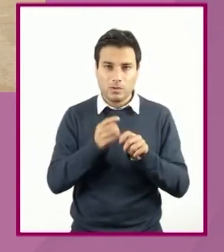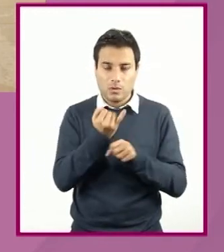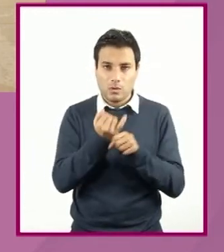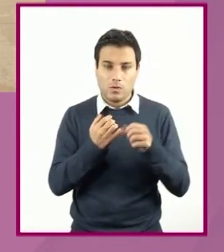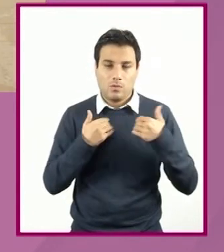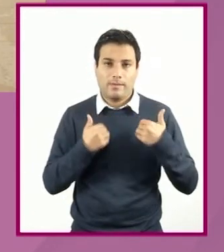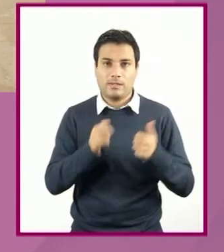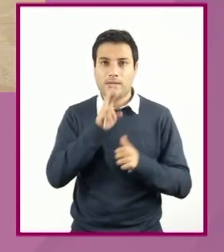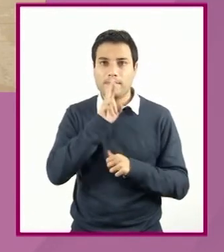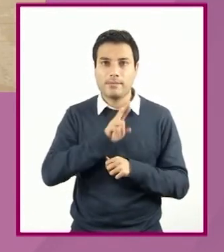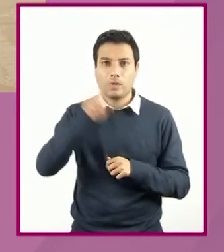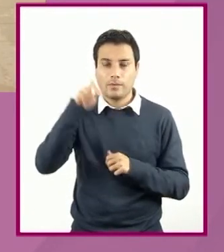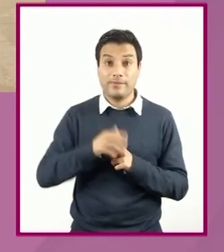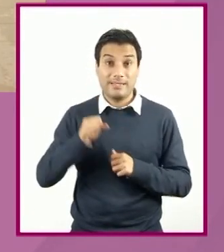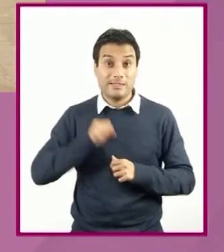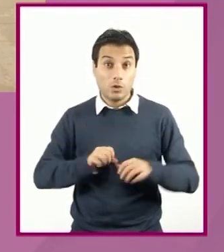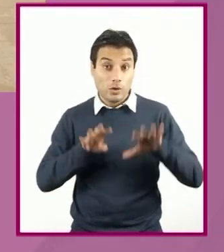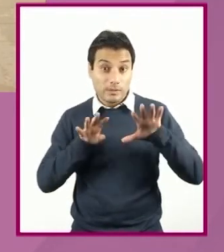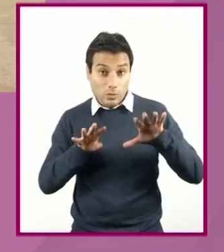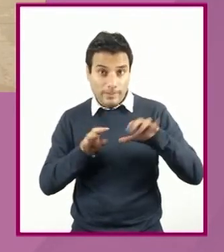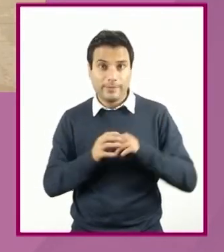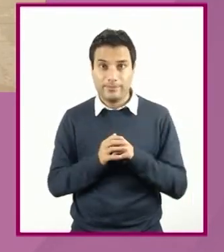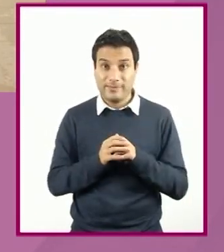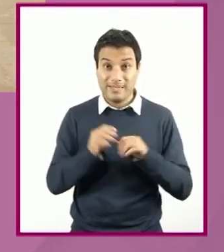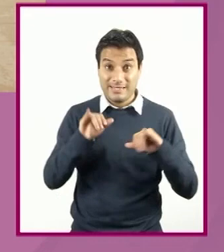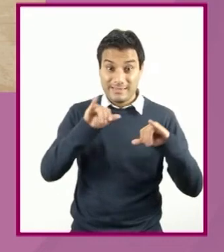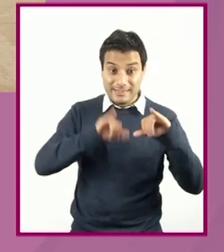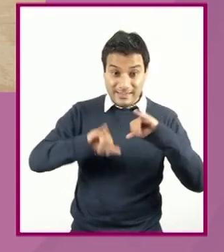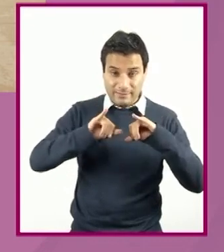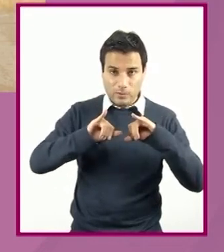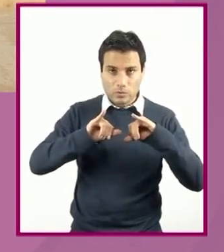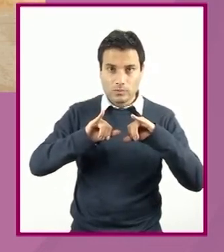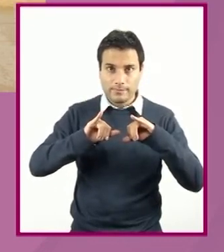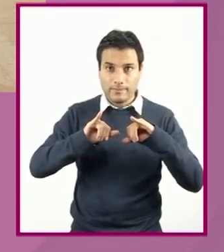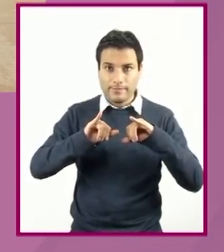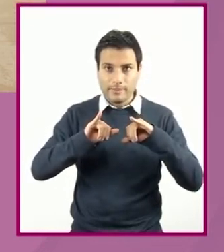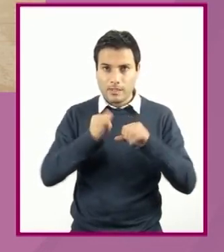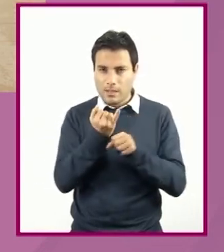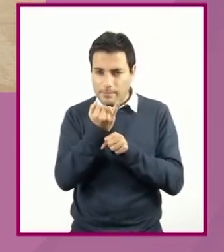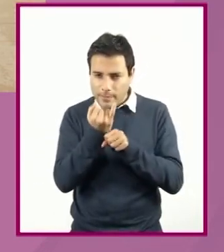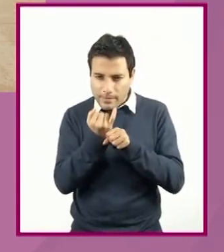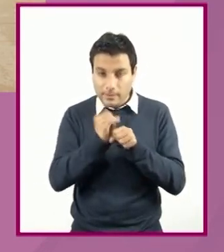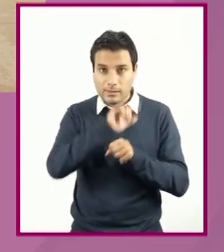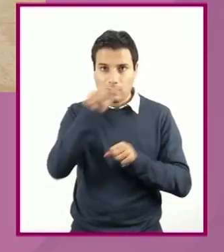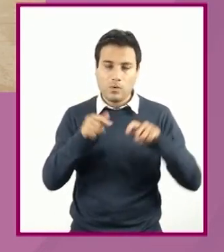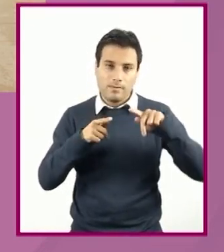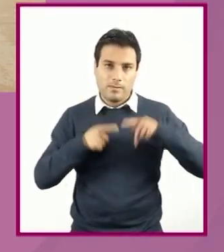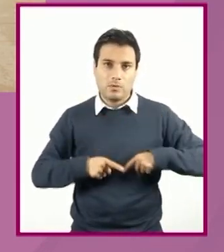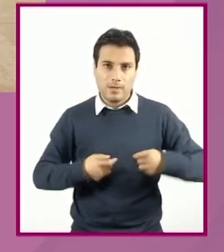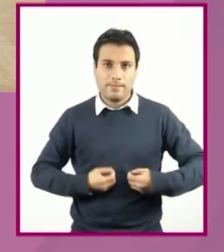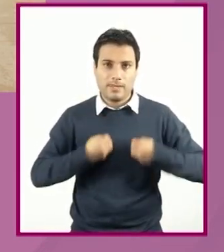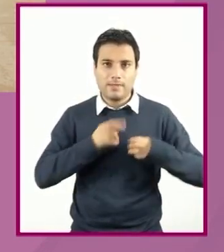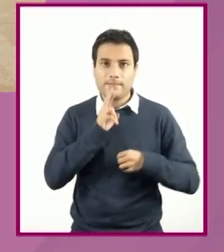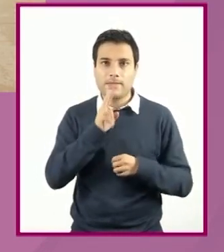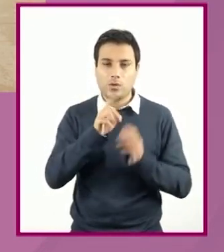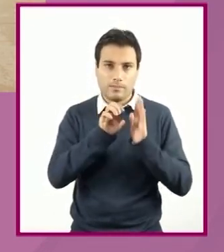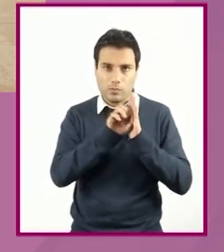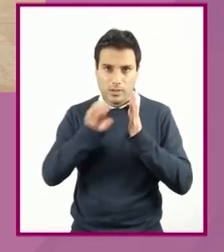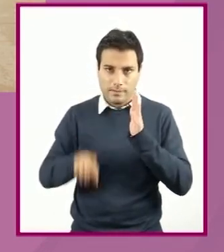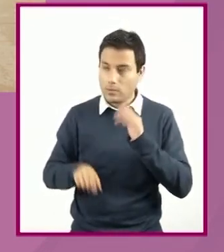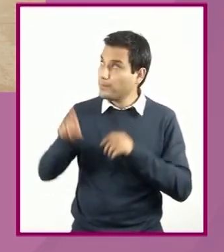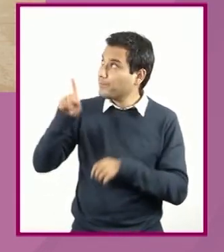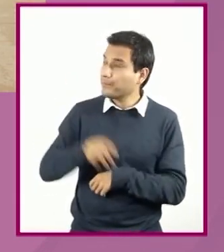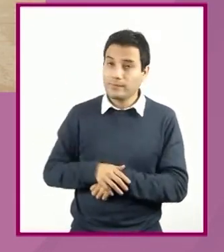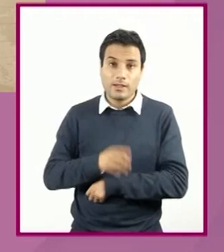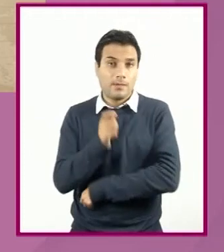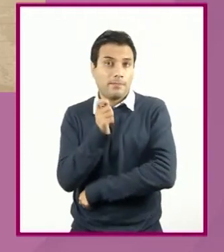descubrimientos y avances científicos fueron aprovechados para mejorar los niveles de vida de la población, como fue el caso de las vacunas